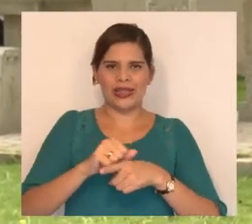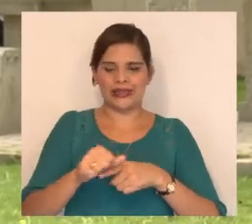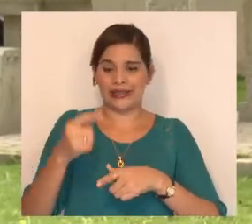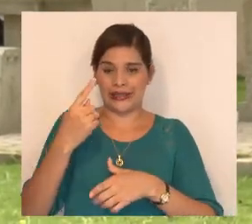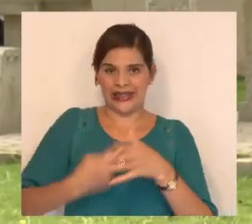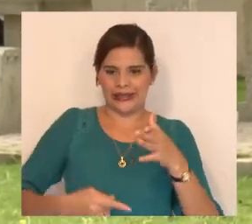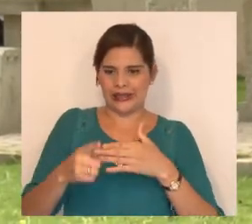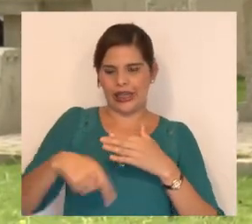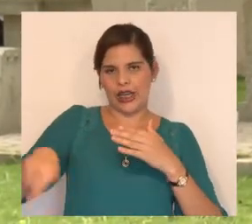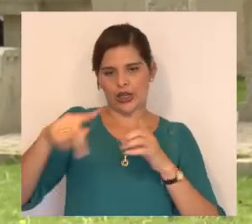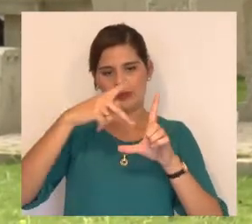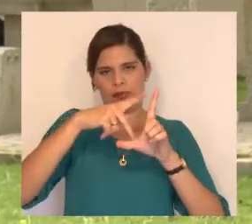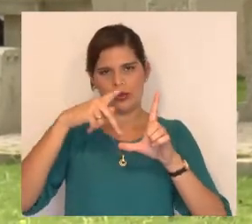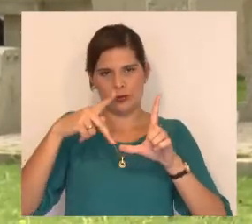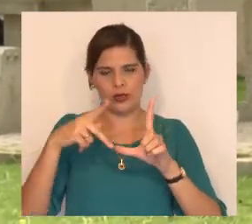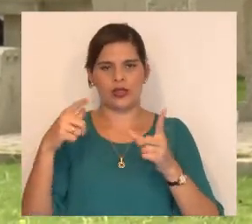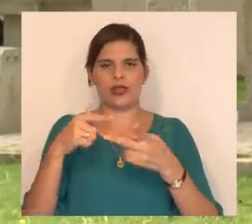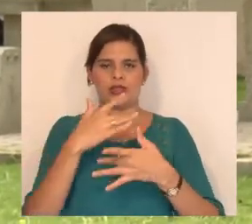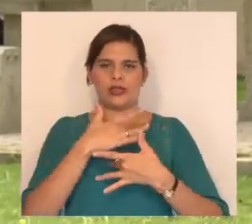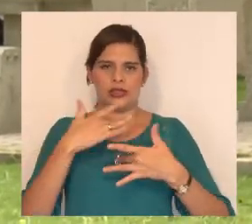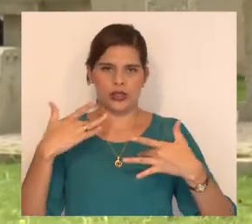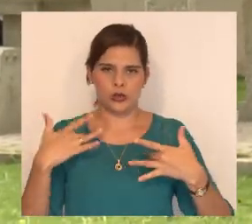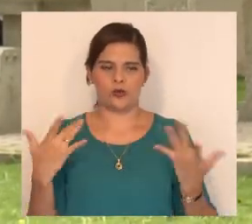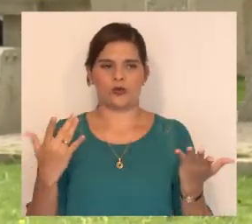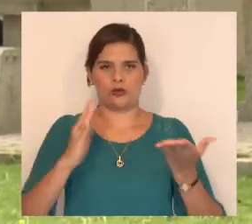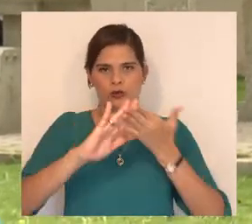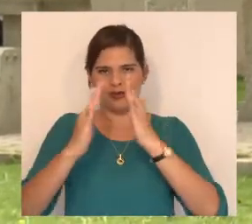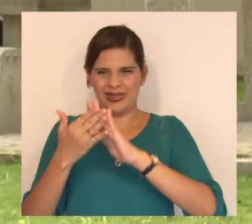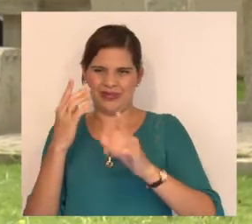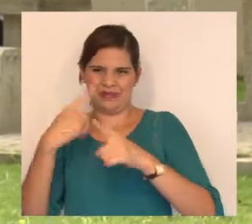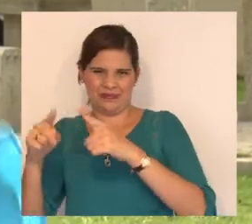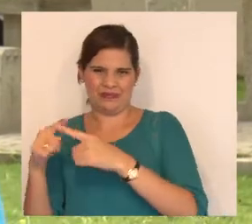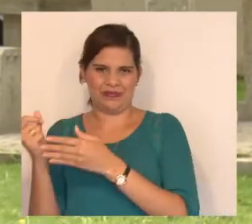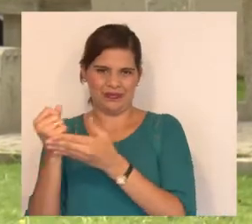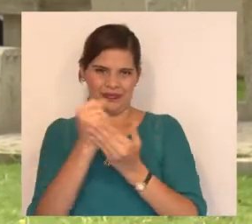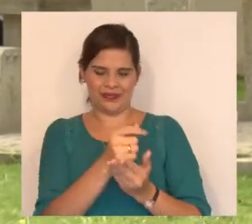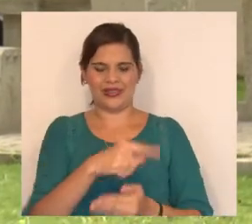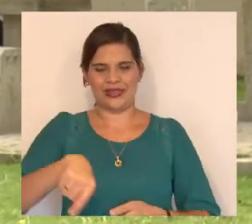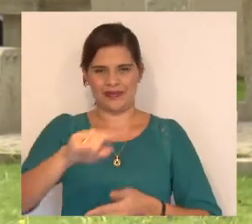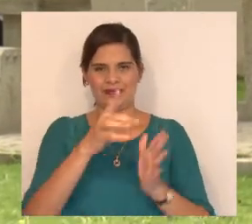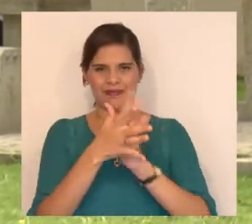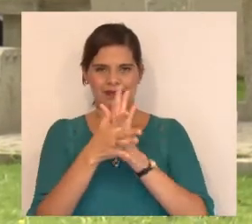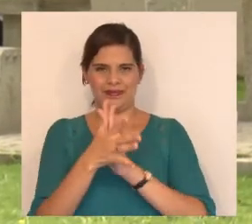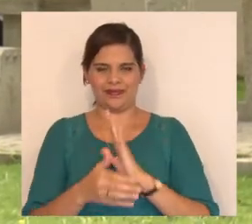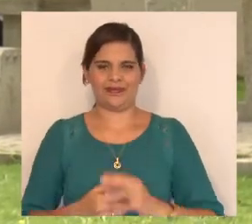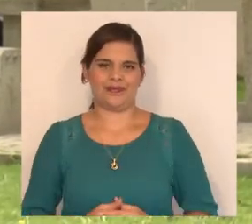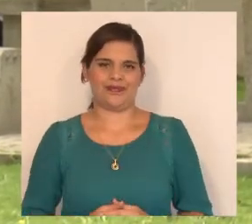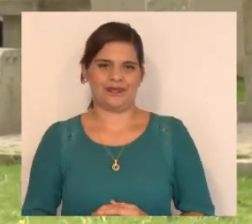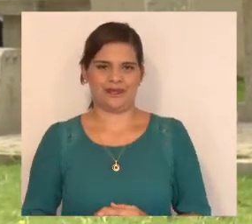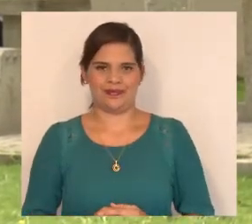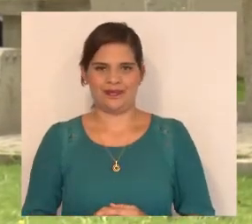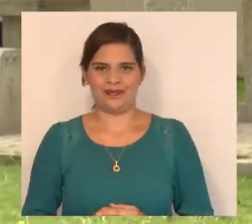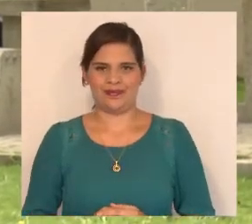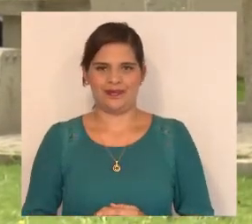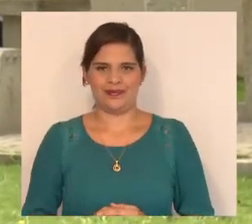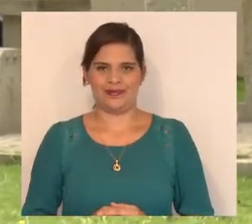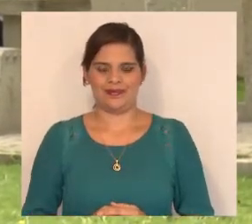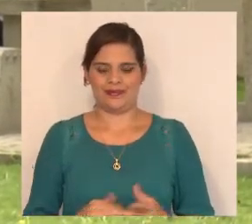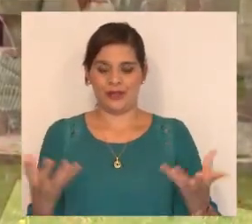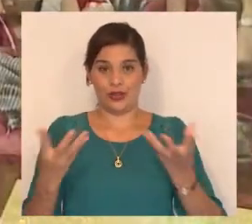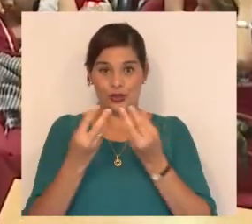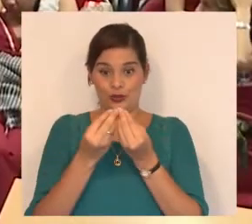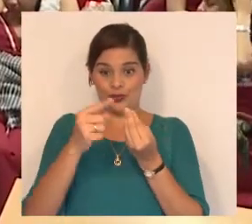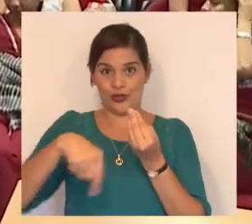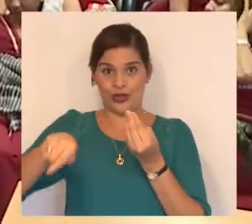los estudiantes pueden entender el quehacer pedagógico del licenciado en preescolar, en educativos, de salud y comunitarios, que enriquecen la experiencia